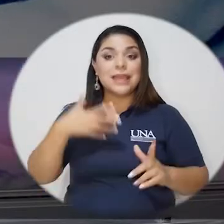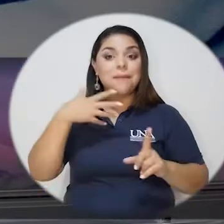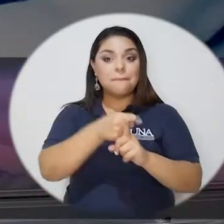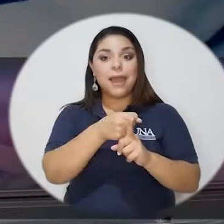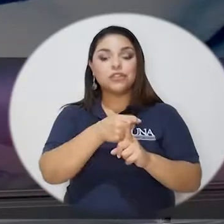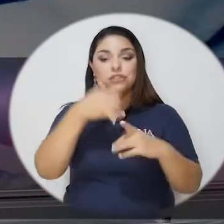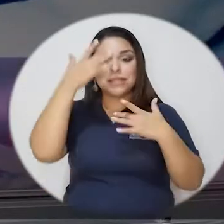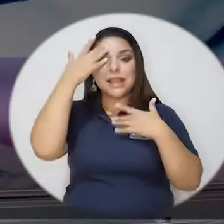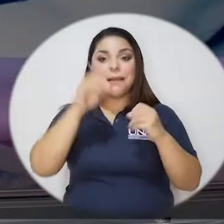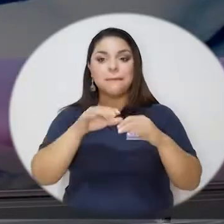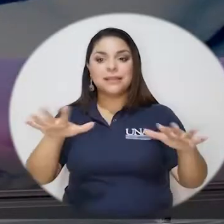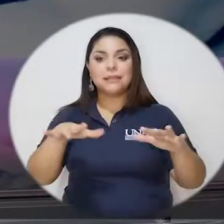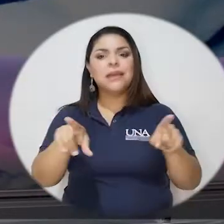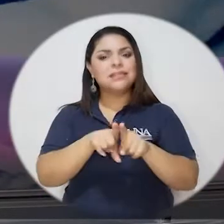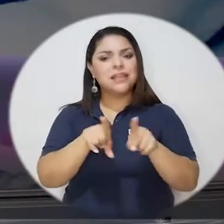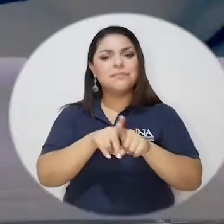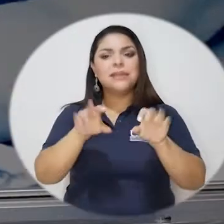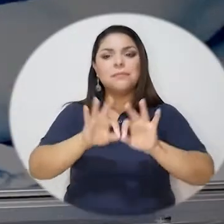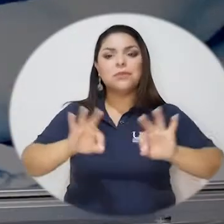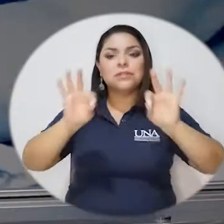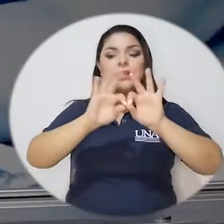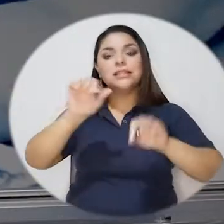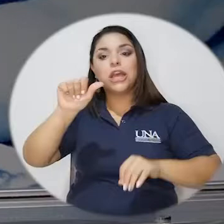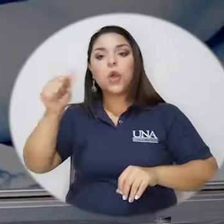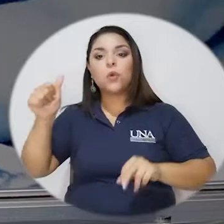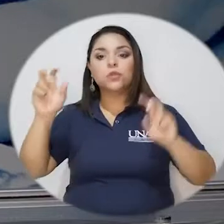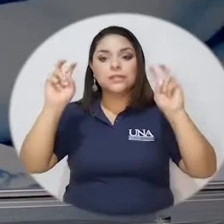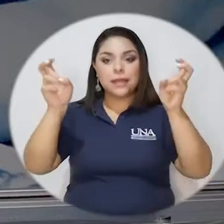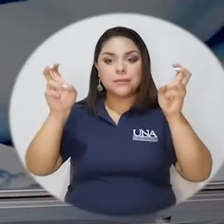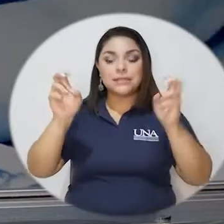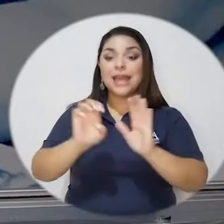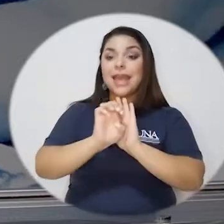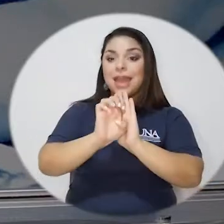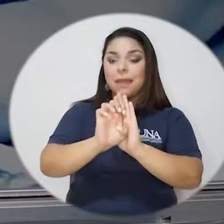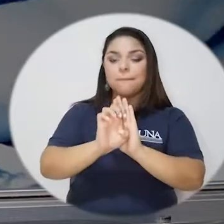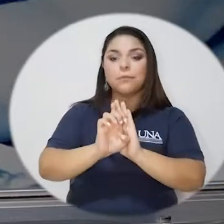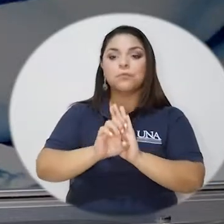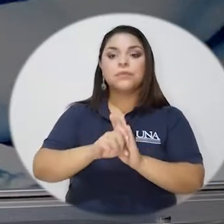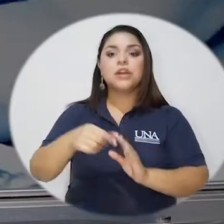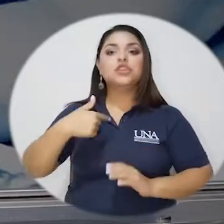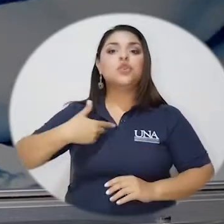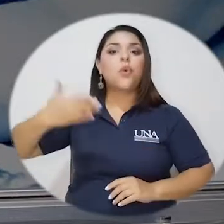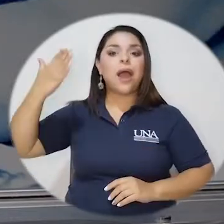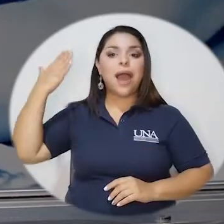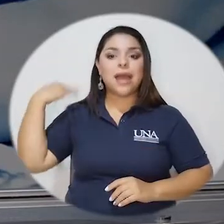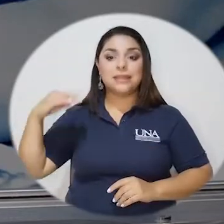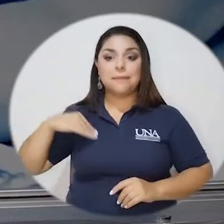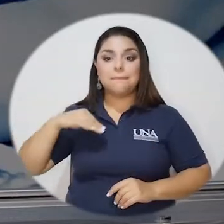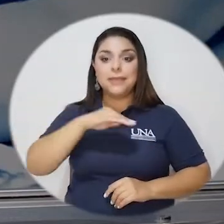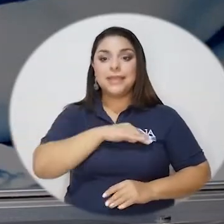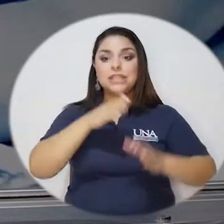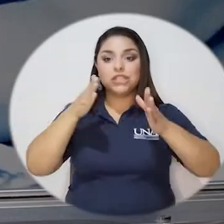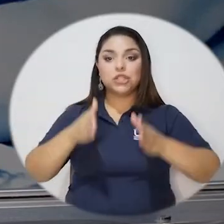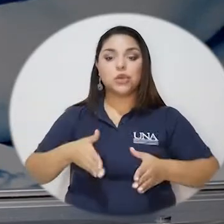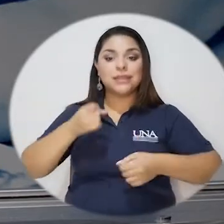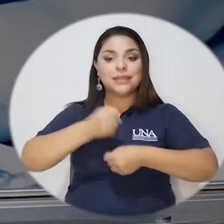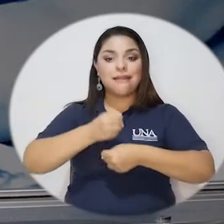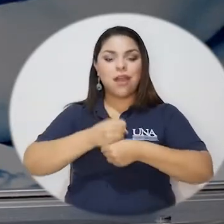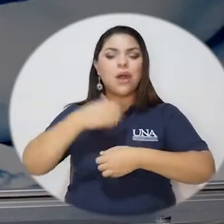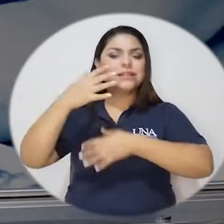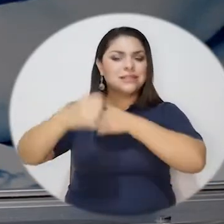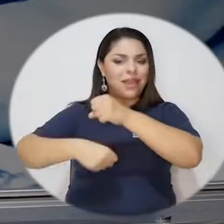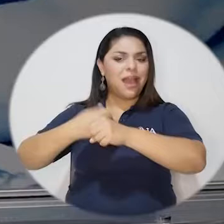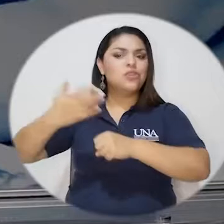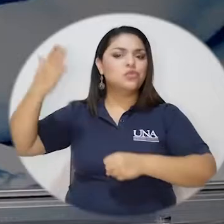los impactos que ha tenido la pandemia también han sido muy importantes en otros temas. Por ejemplo, desde que yo fui ministro de Trabajo, hace años